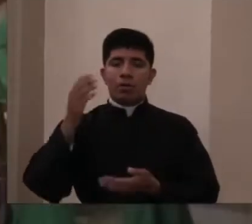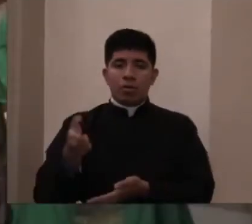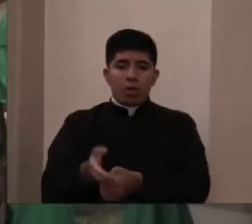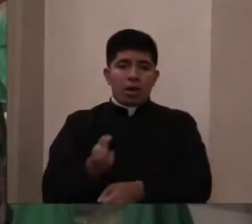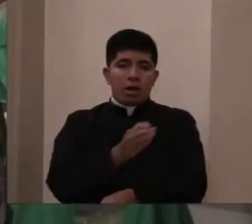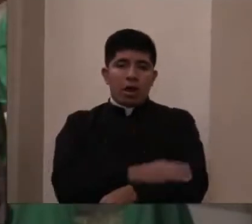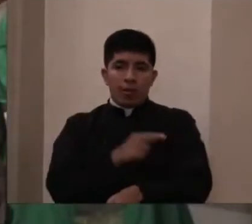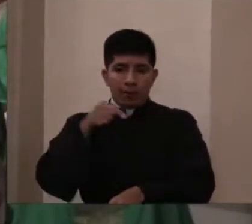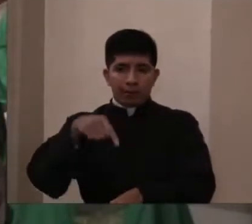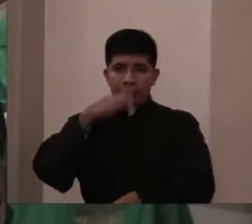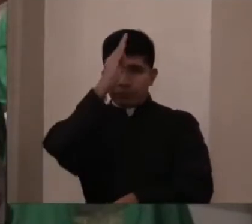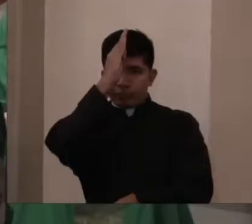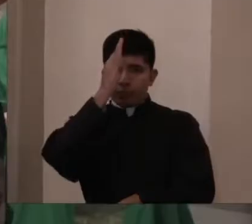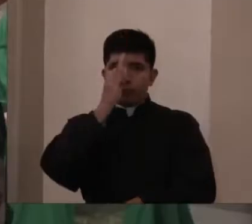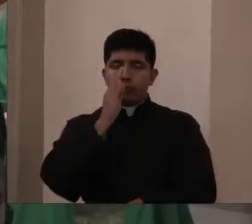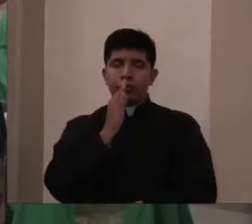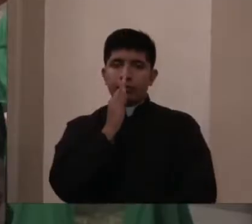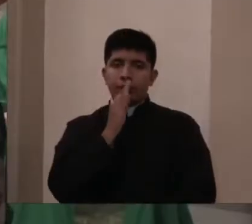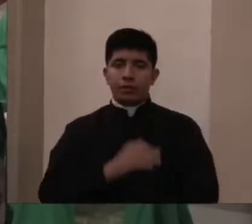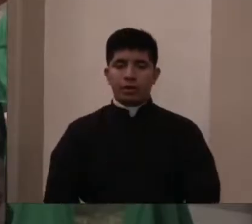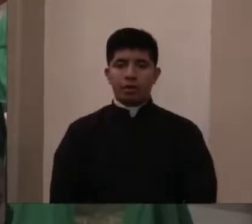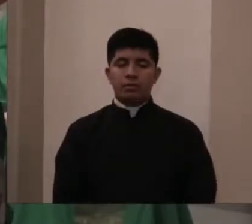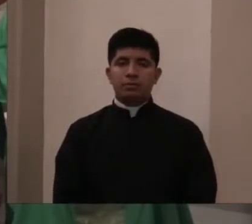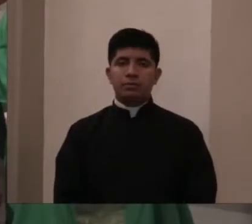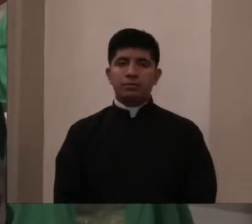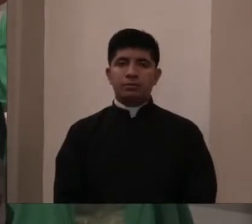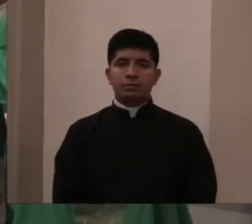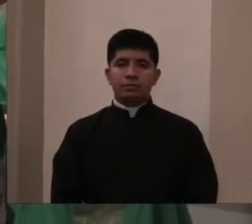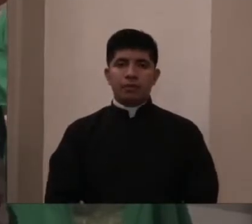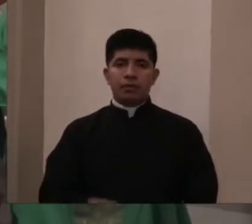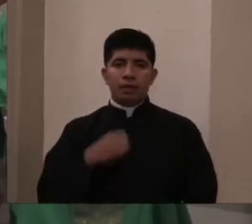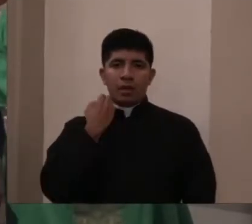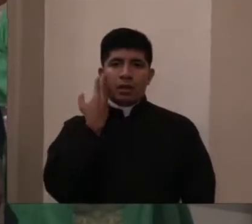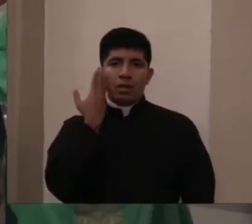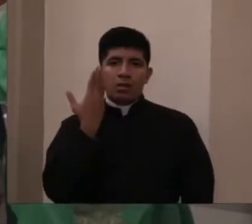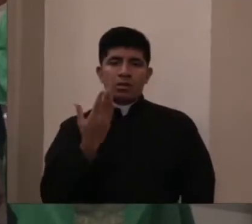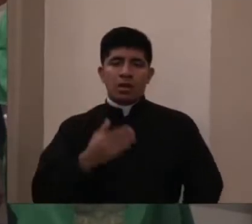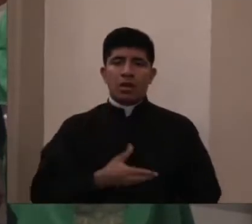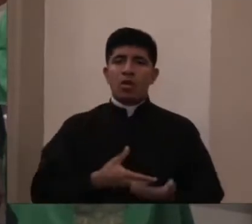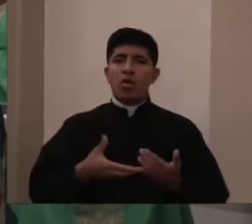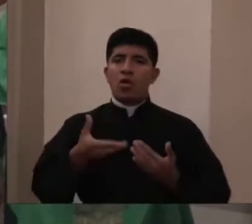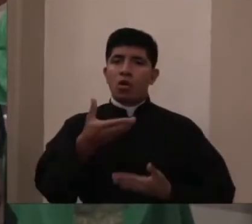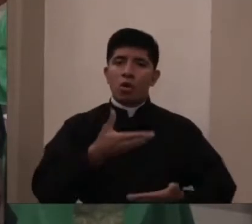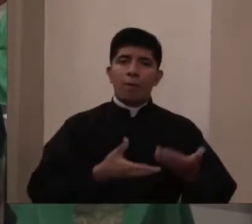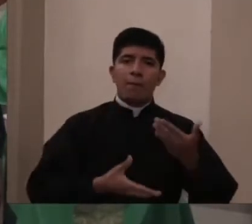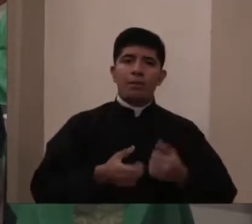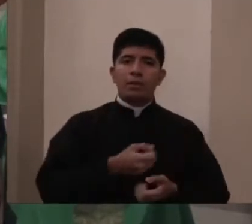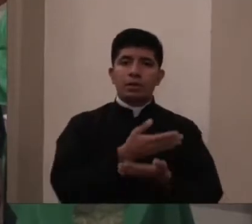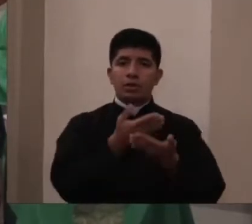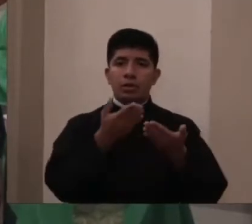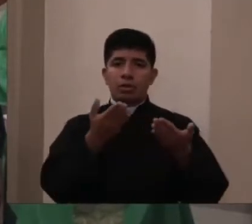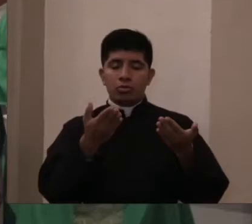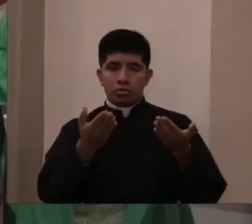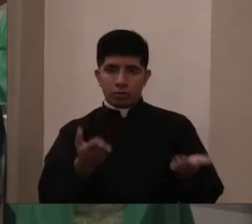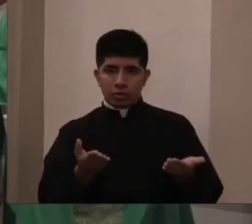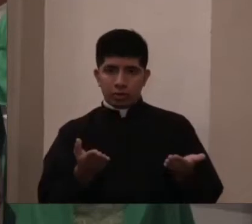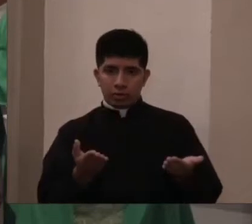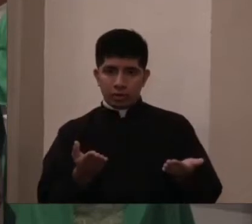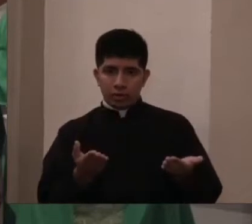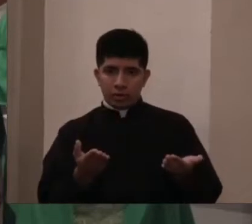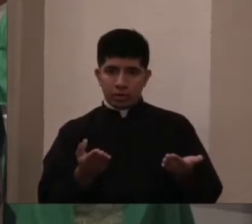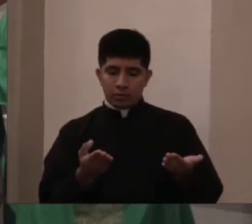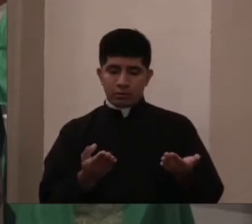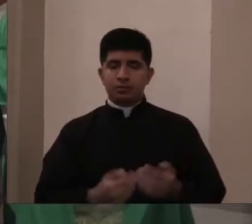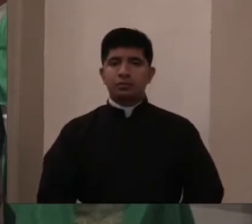catedral, su concelebración. Quiero compartir con ustedes, y en especial, insisto, con quienes vienen a